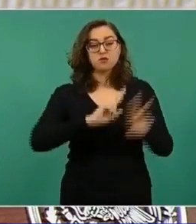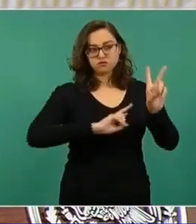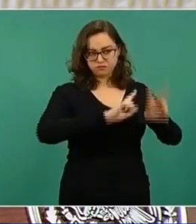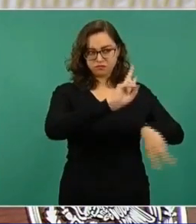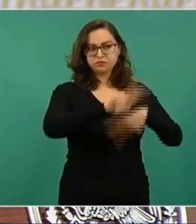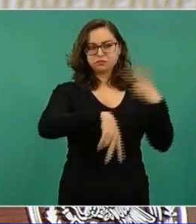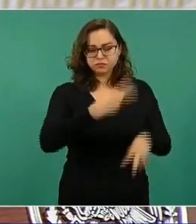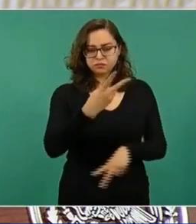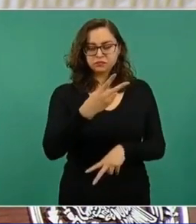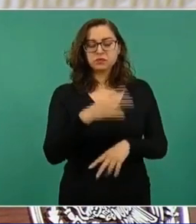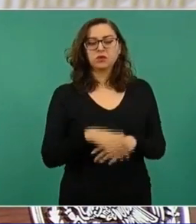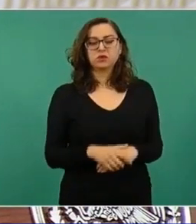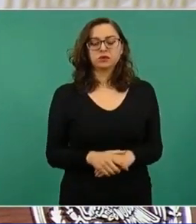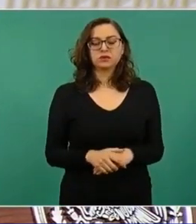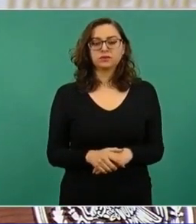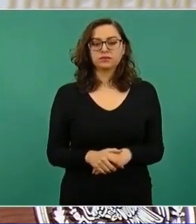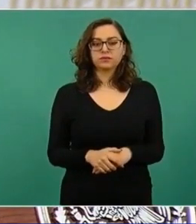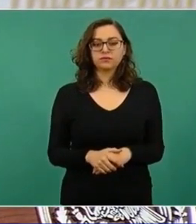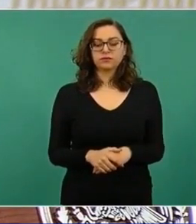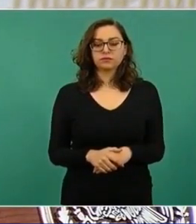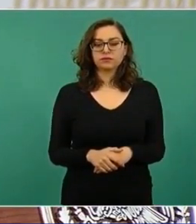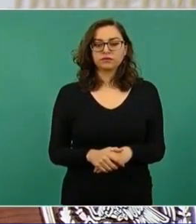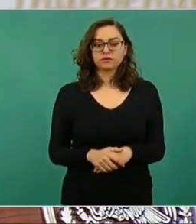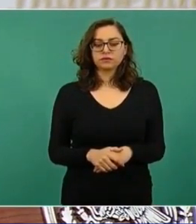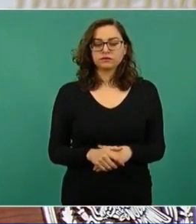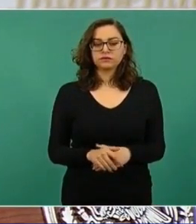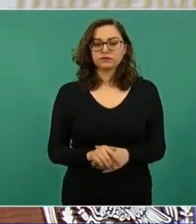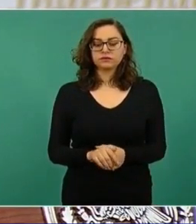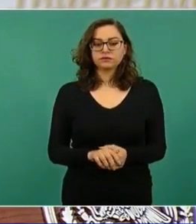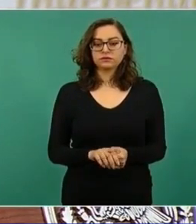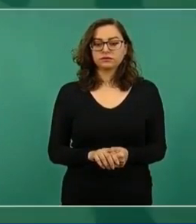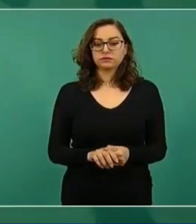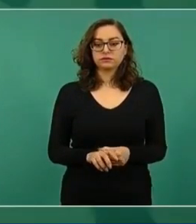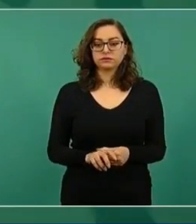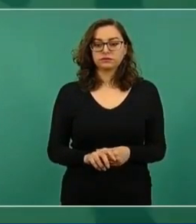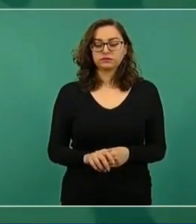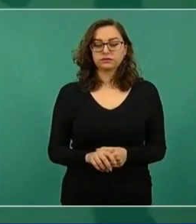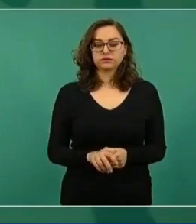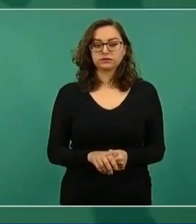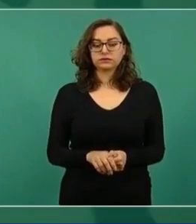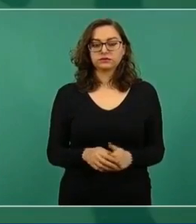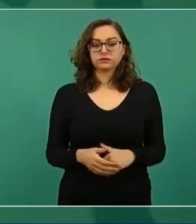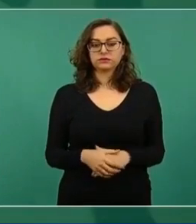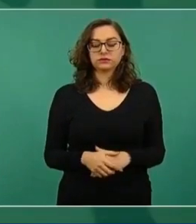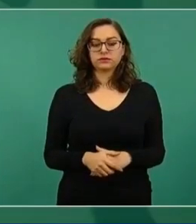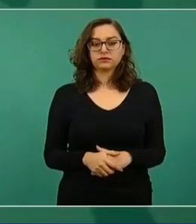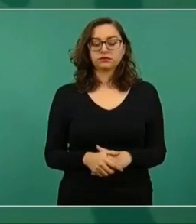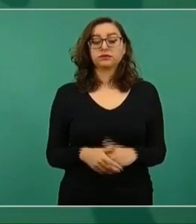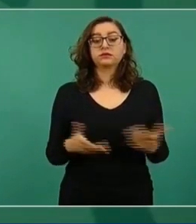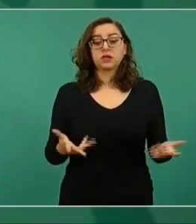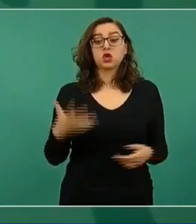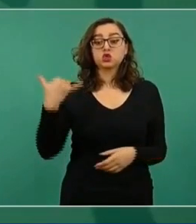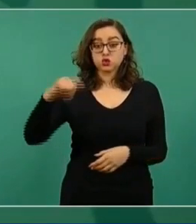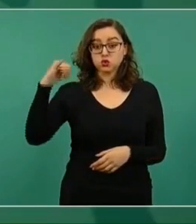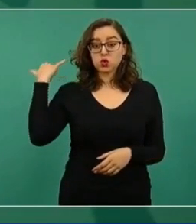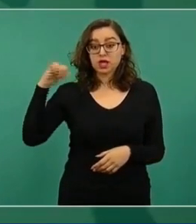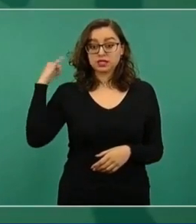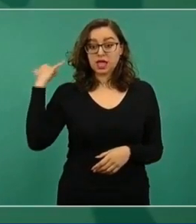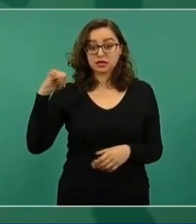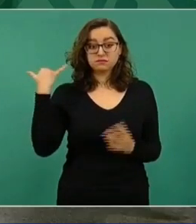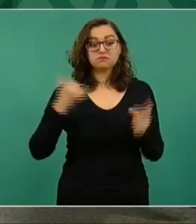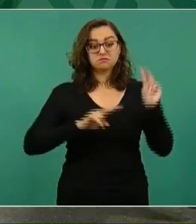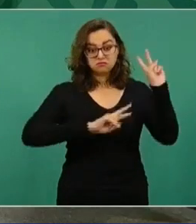recuerdo que me toca ir o visito los 3 que hay en Yucatán,